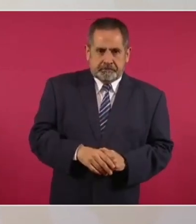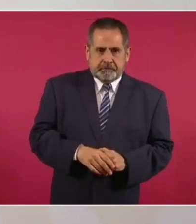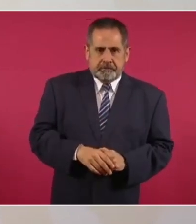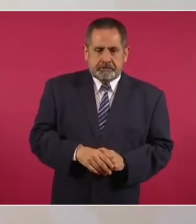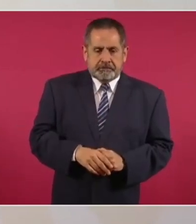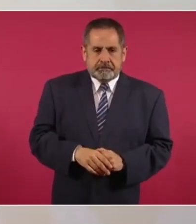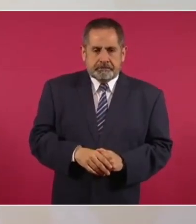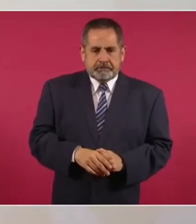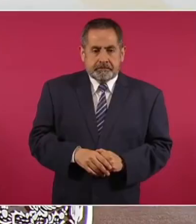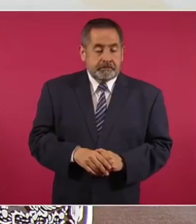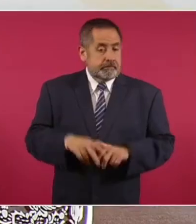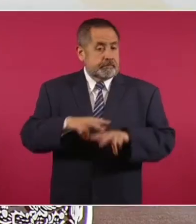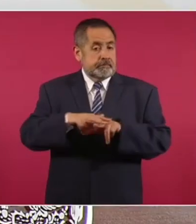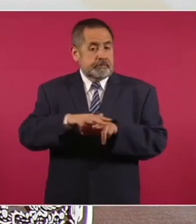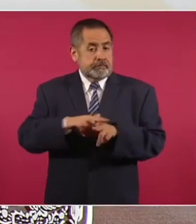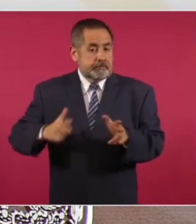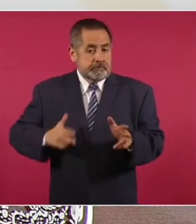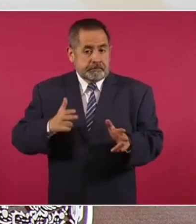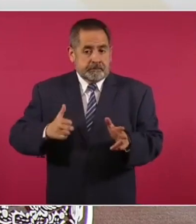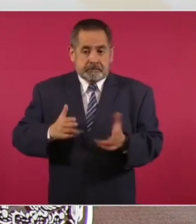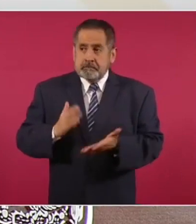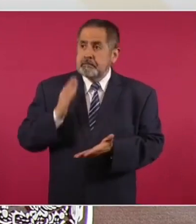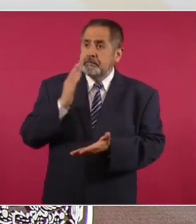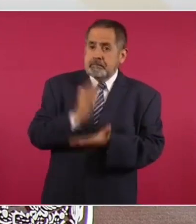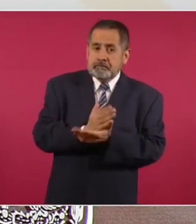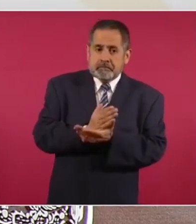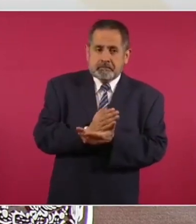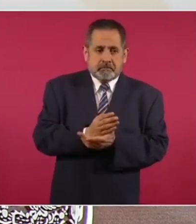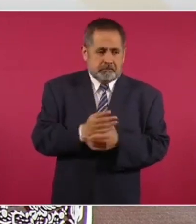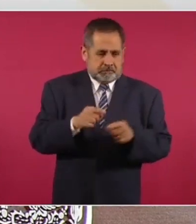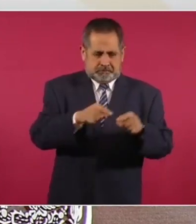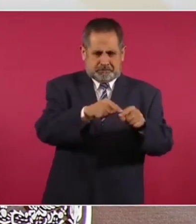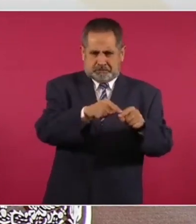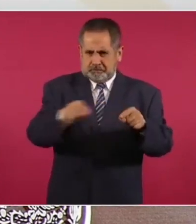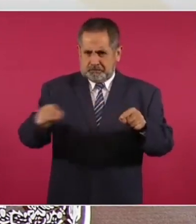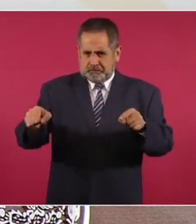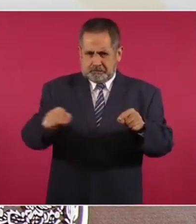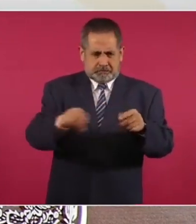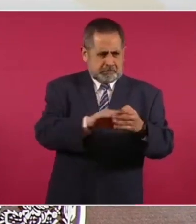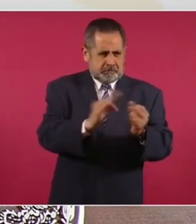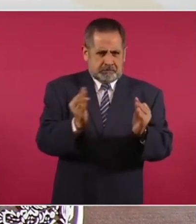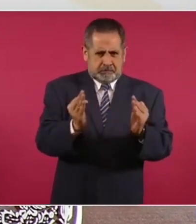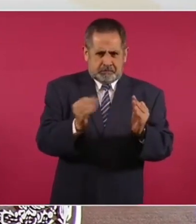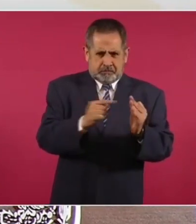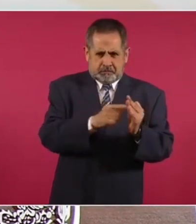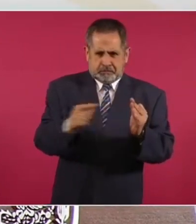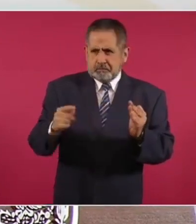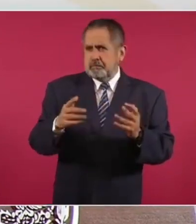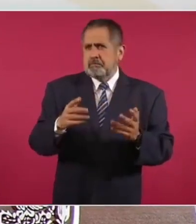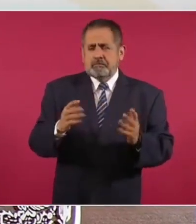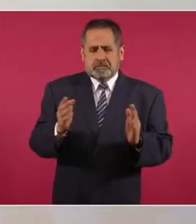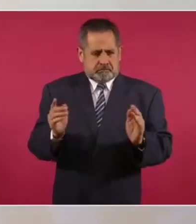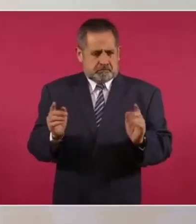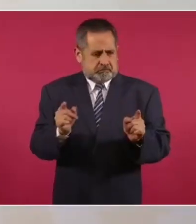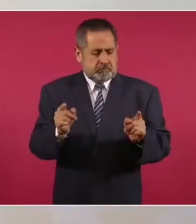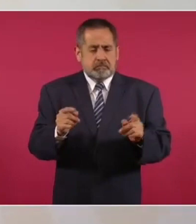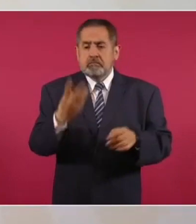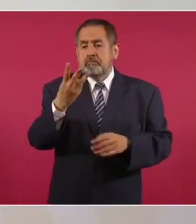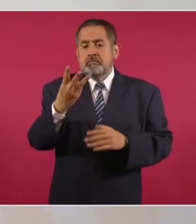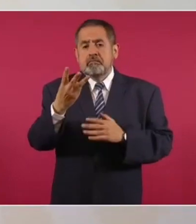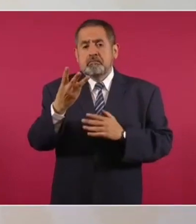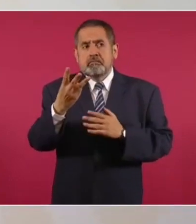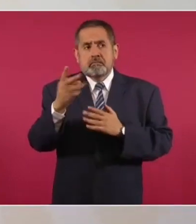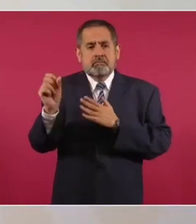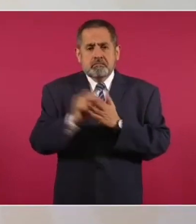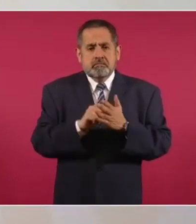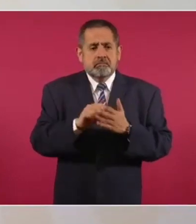En el caso del Tren Maya nos pararon un tramo cerca de 3 meses, si no es que un poco